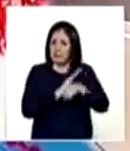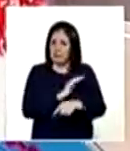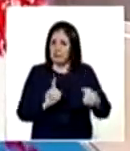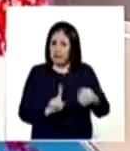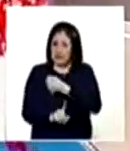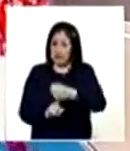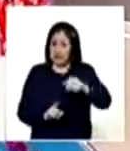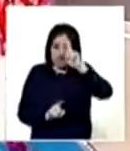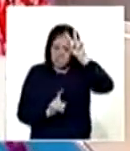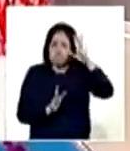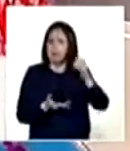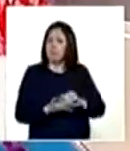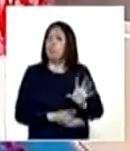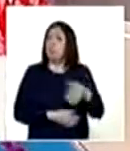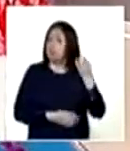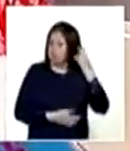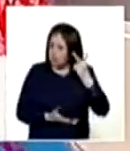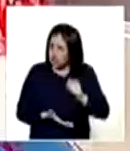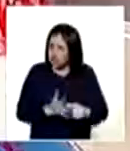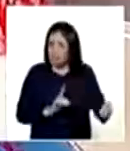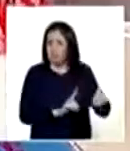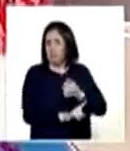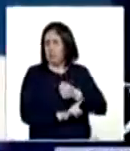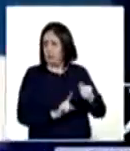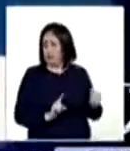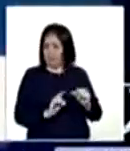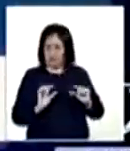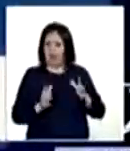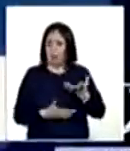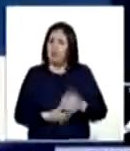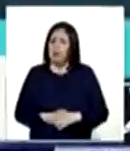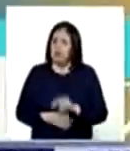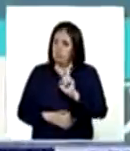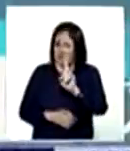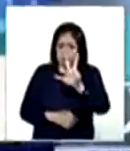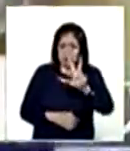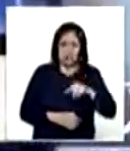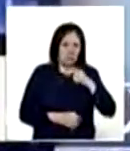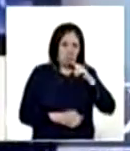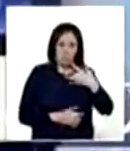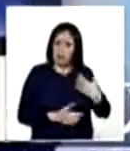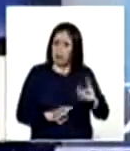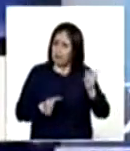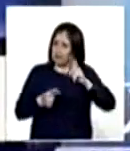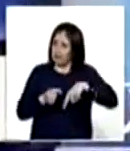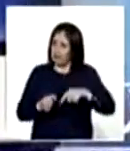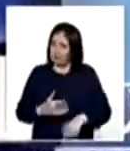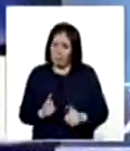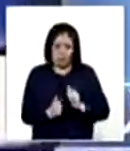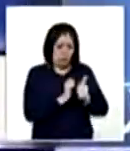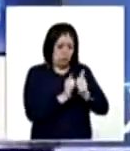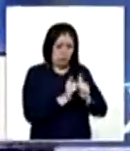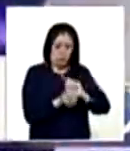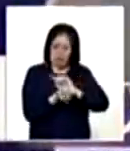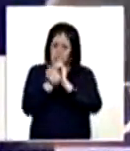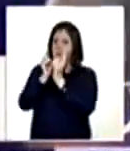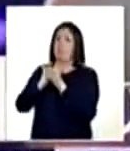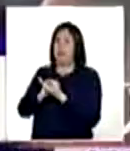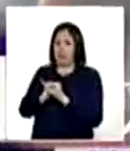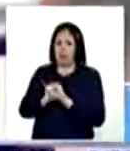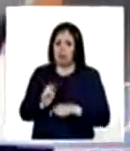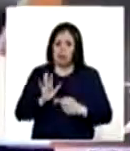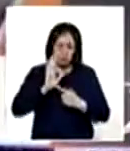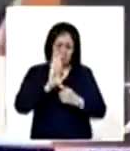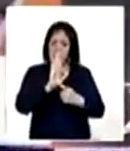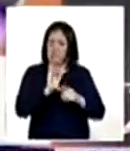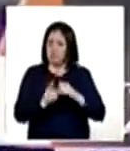Perú a consecuencia de la violencia de género. Las 23 mujeres que participaron en el Miss Perú cambiaron la tradicional presentación